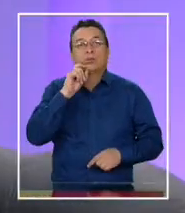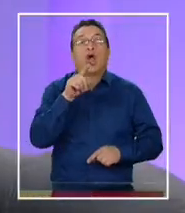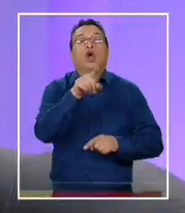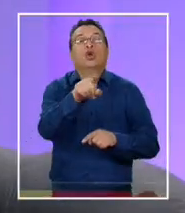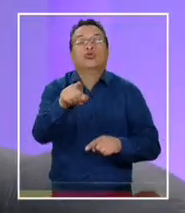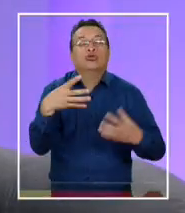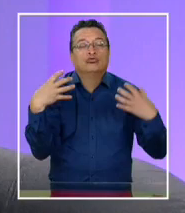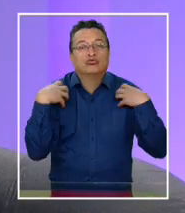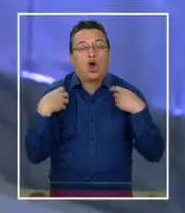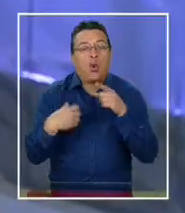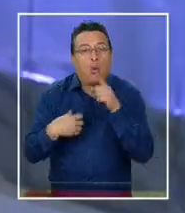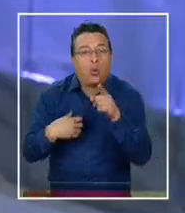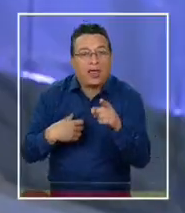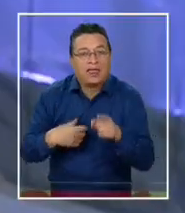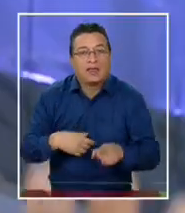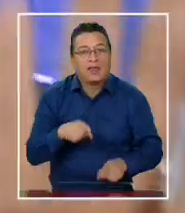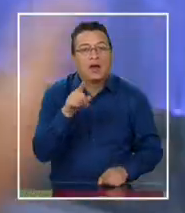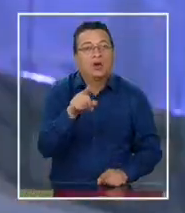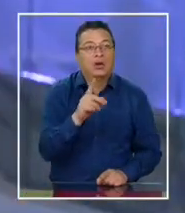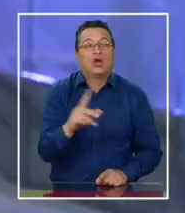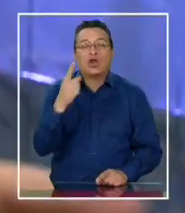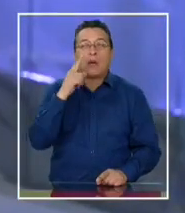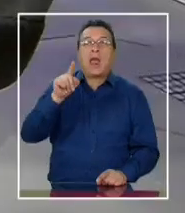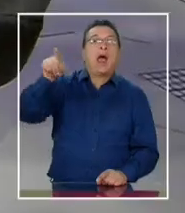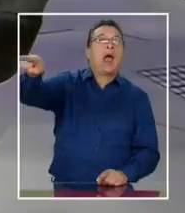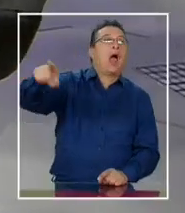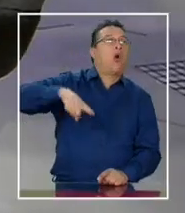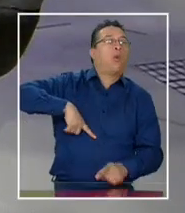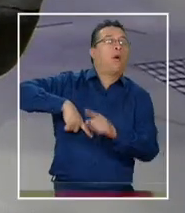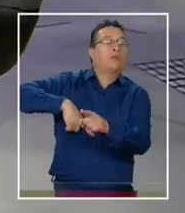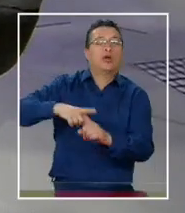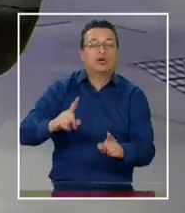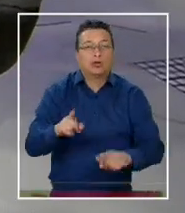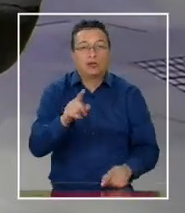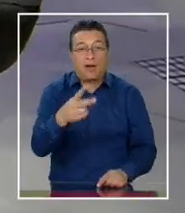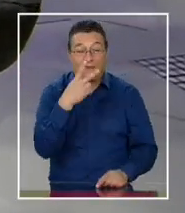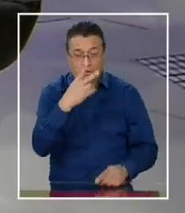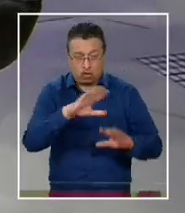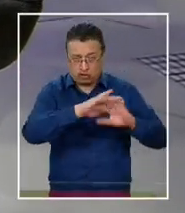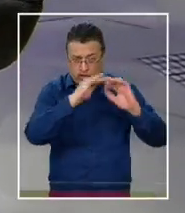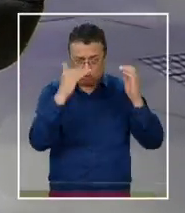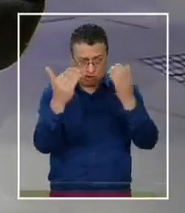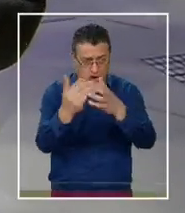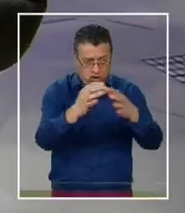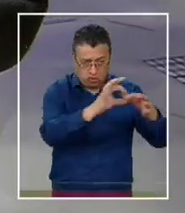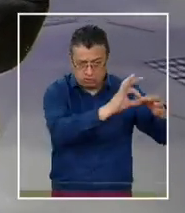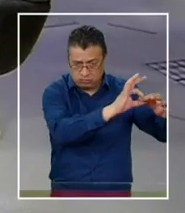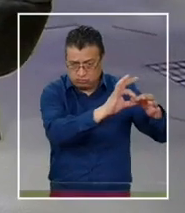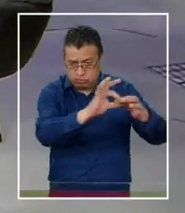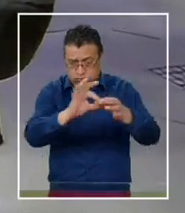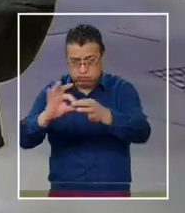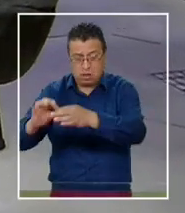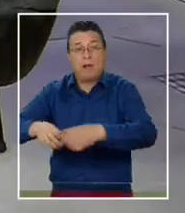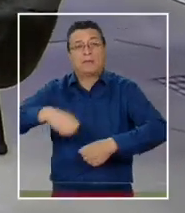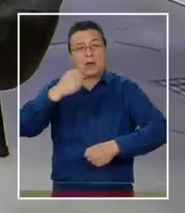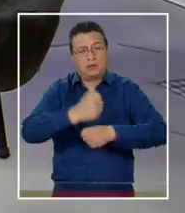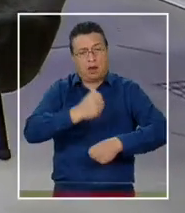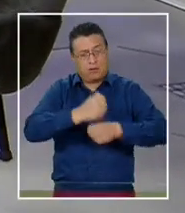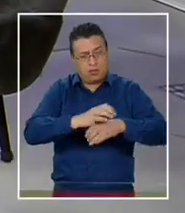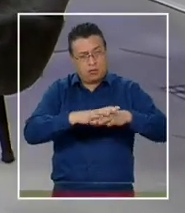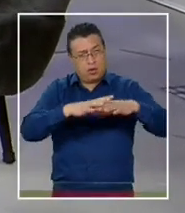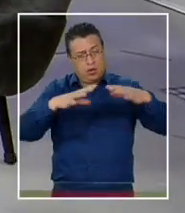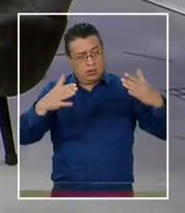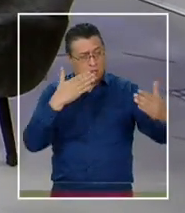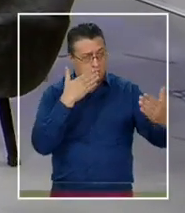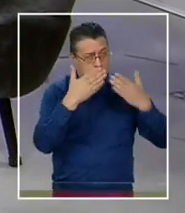tienen ustedes en ella yo sinceramente viendo todo lo que se hizo acá en que tan